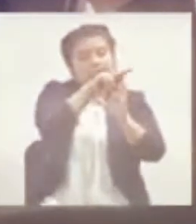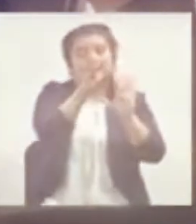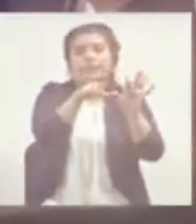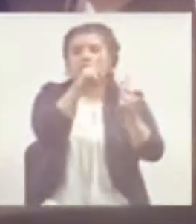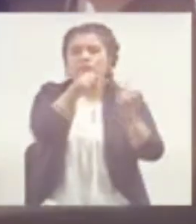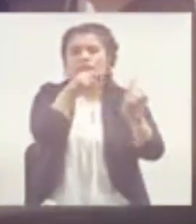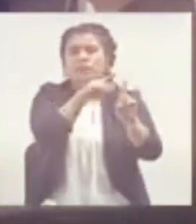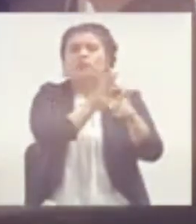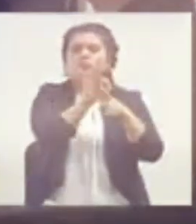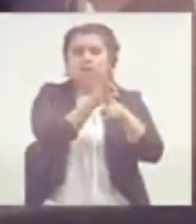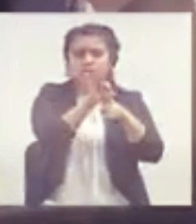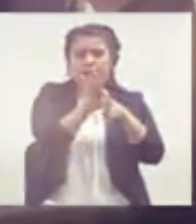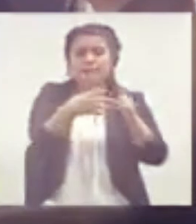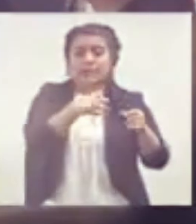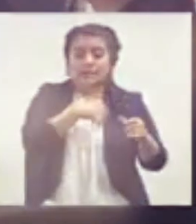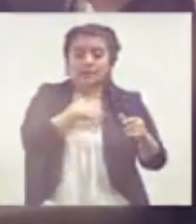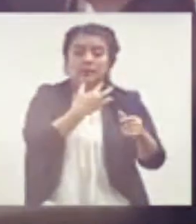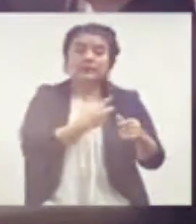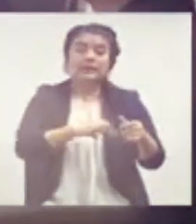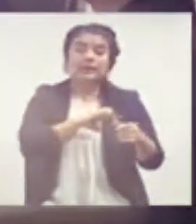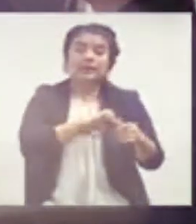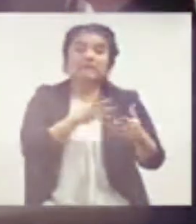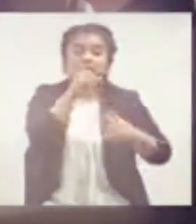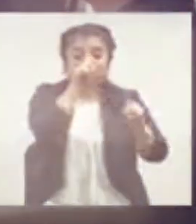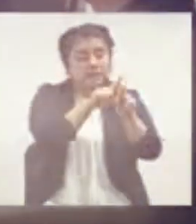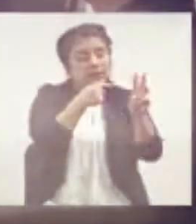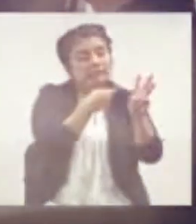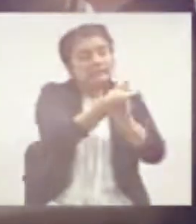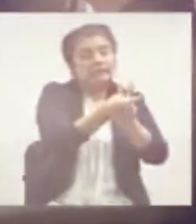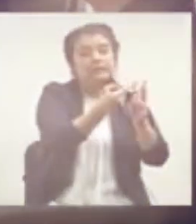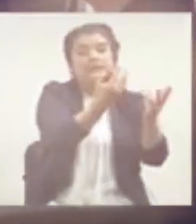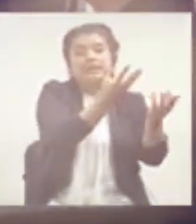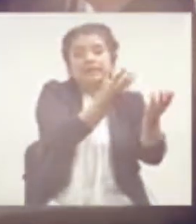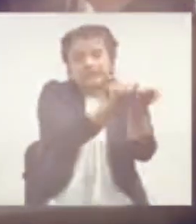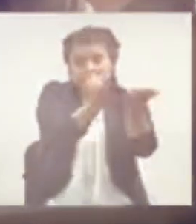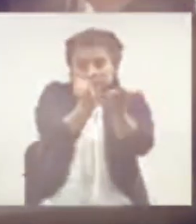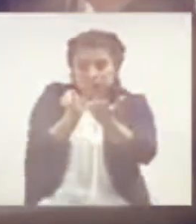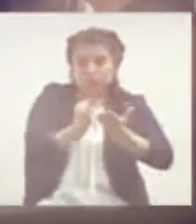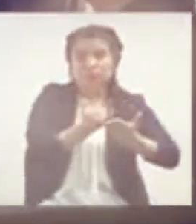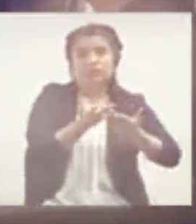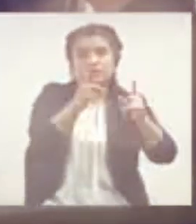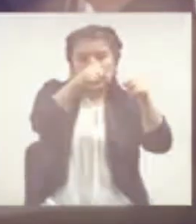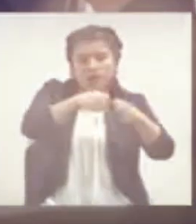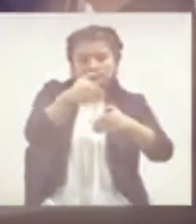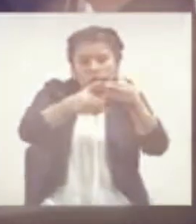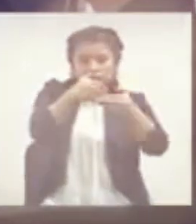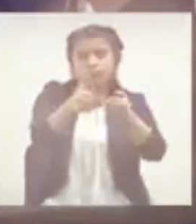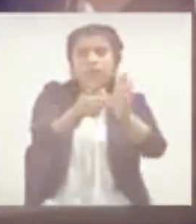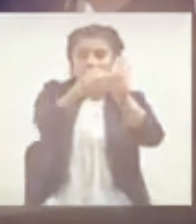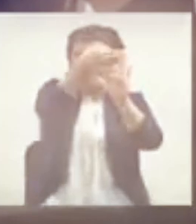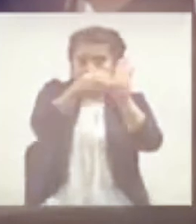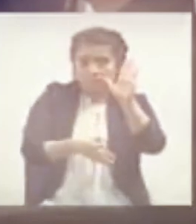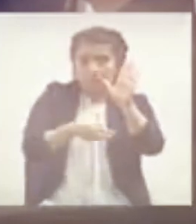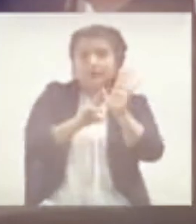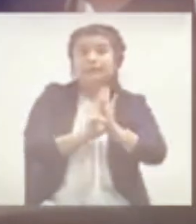y efectiva para INTECAP. La conformación tripartita de la Junta Directiva desde la creación de la institución a la fecha garantiza la